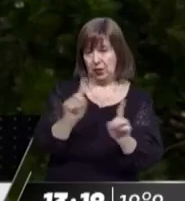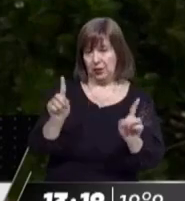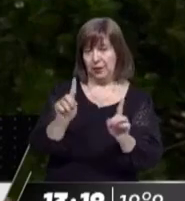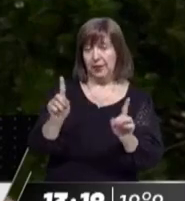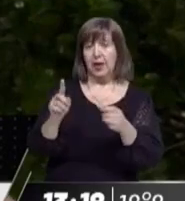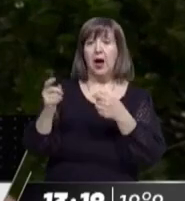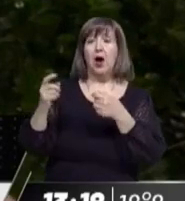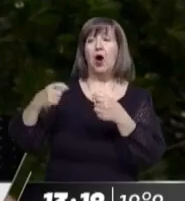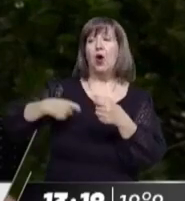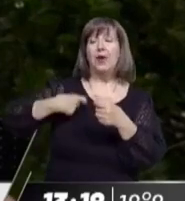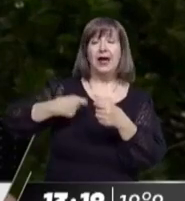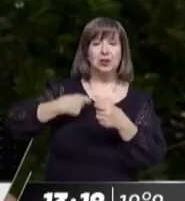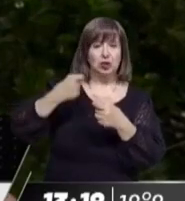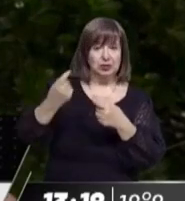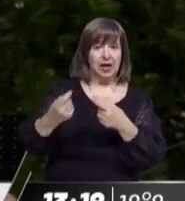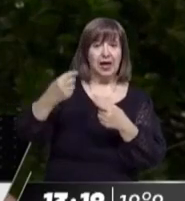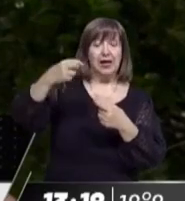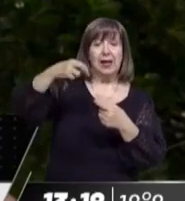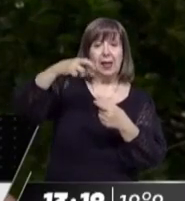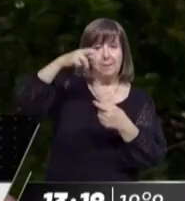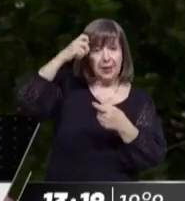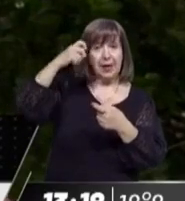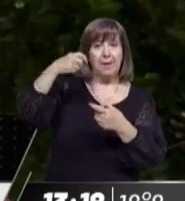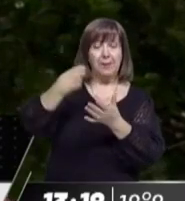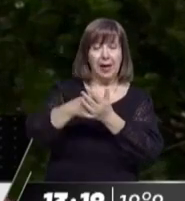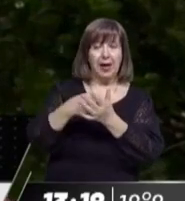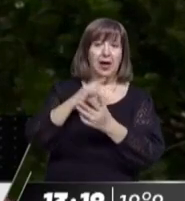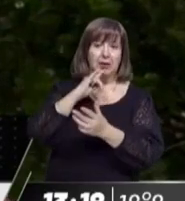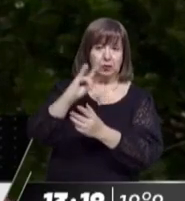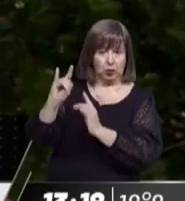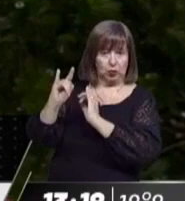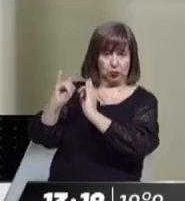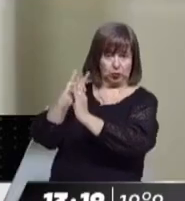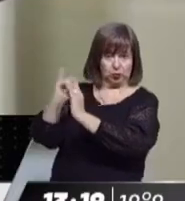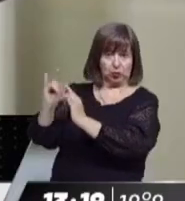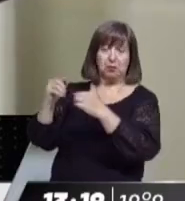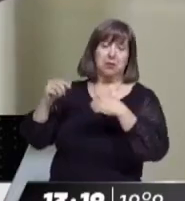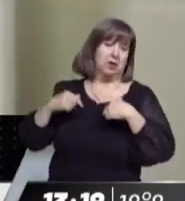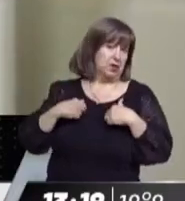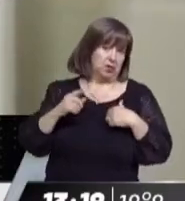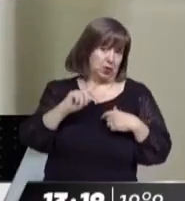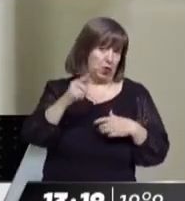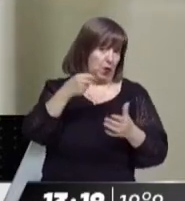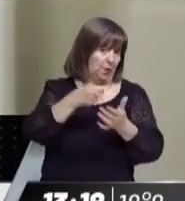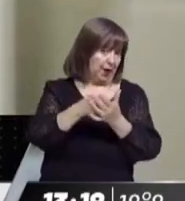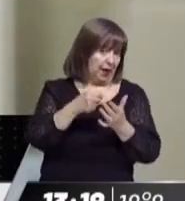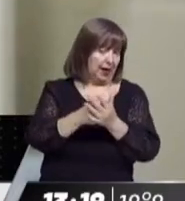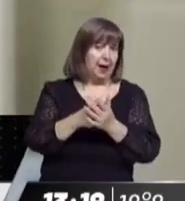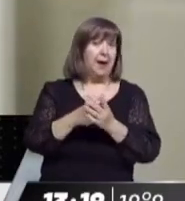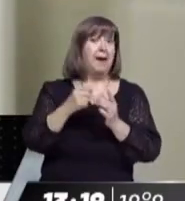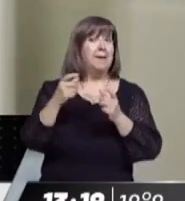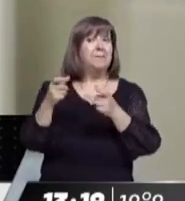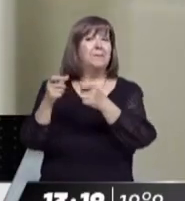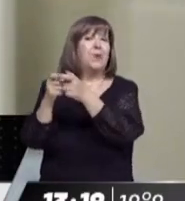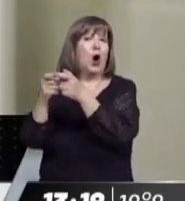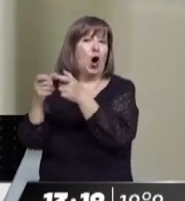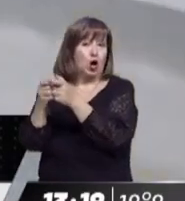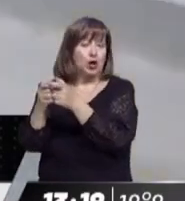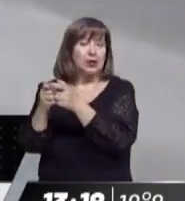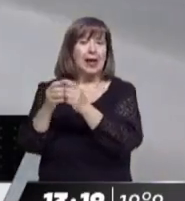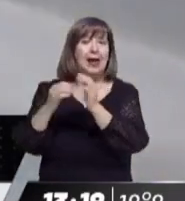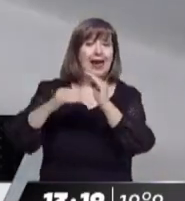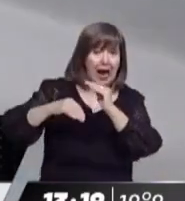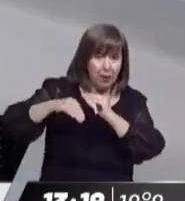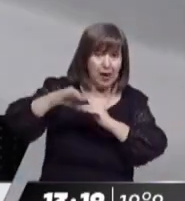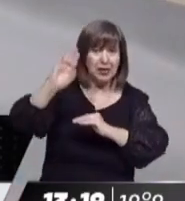sociales y prepagas que absorben el total de la consulta. Pero la mayoría